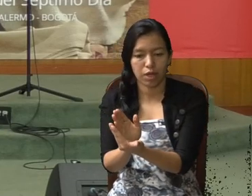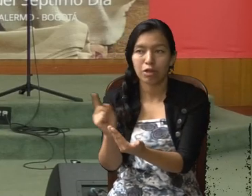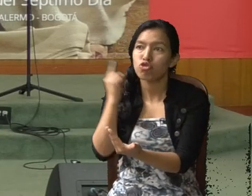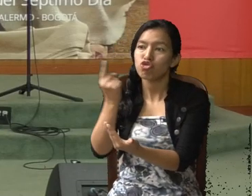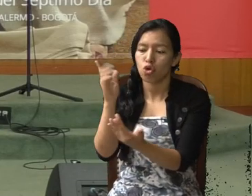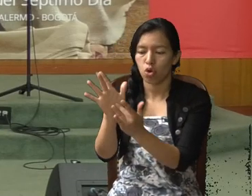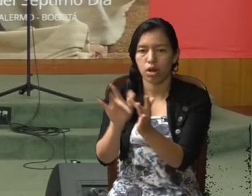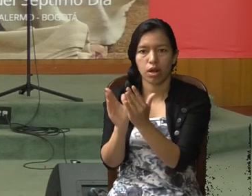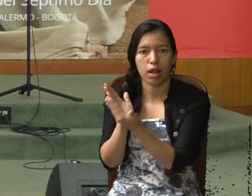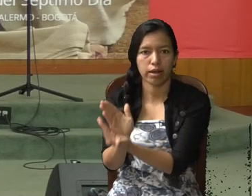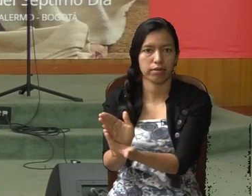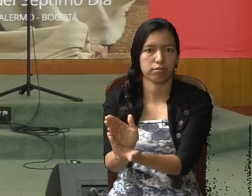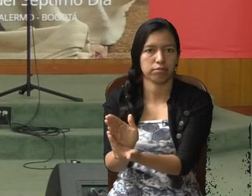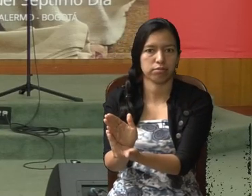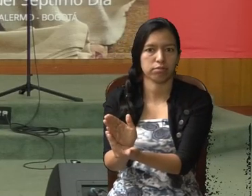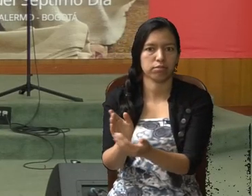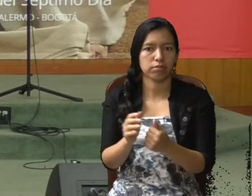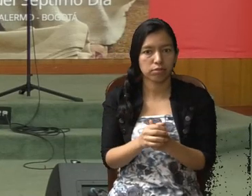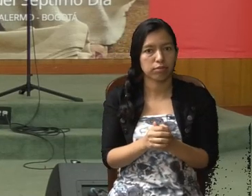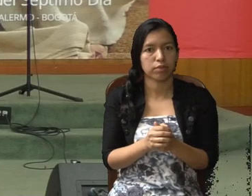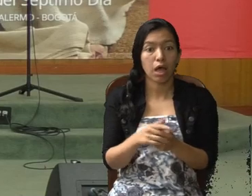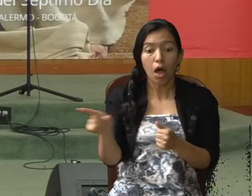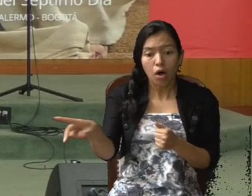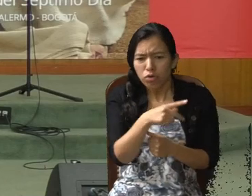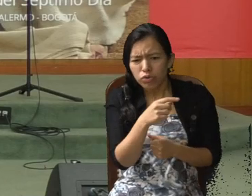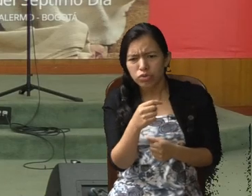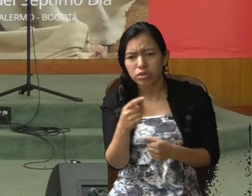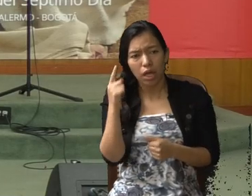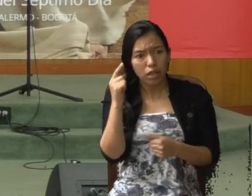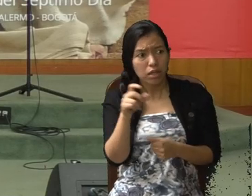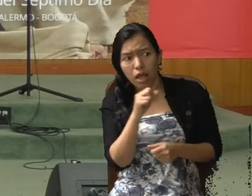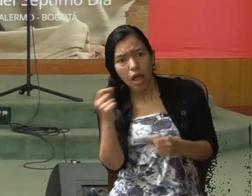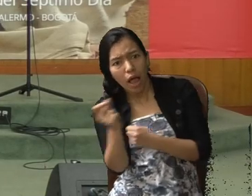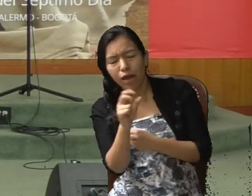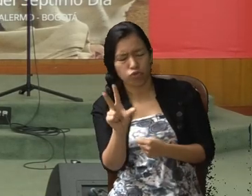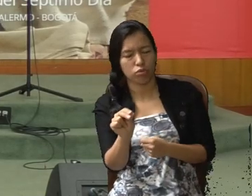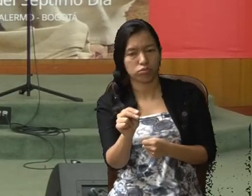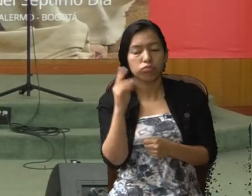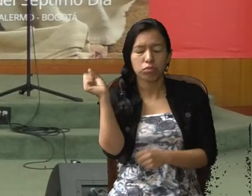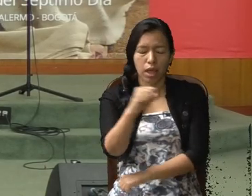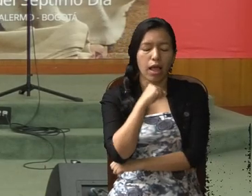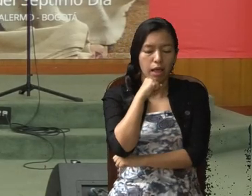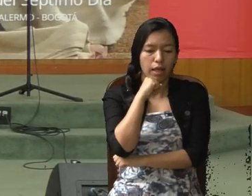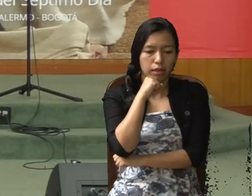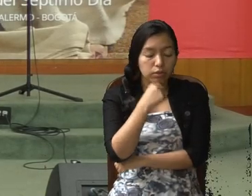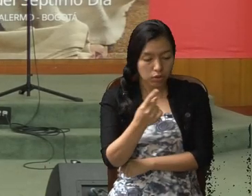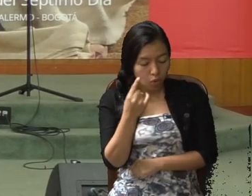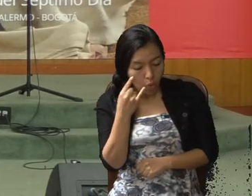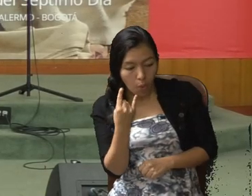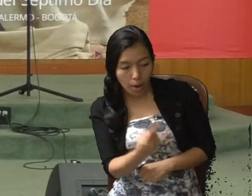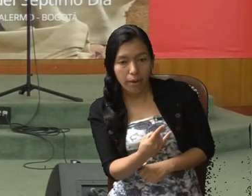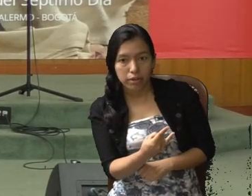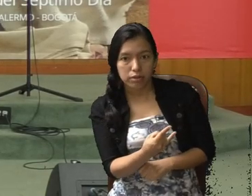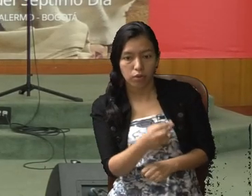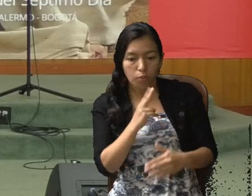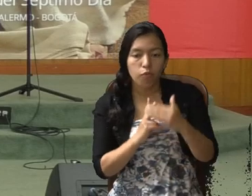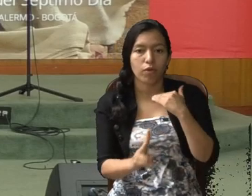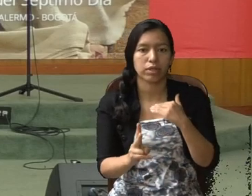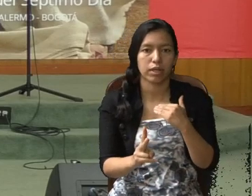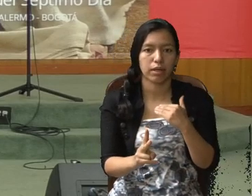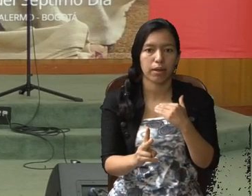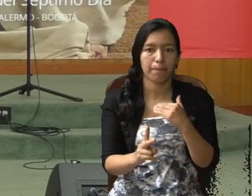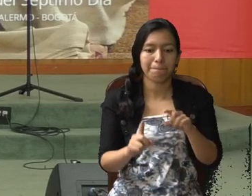palabra de Dios. Y no me vayan a malentender, yo amo a Elena G. White, es una profeta y la Biblia lo demuestra. Sin